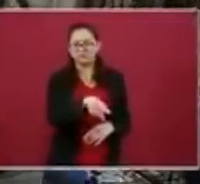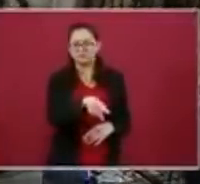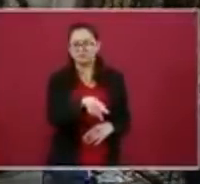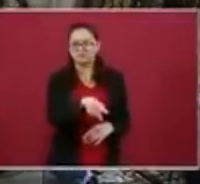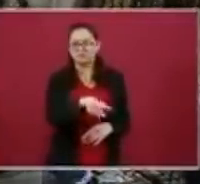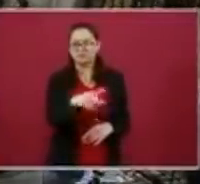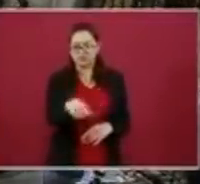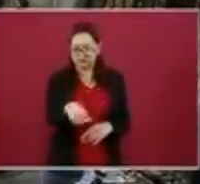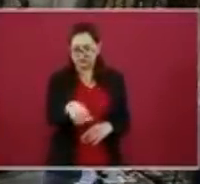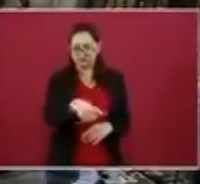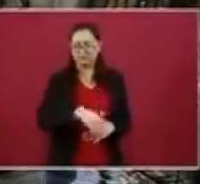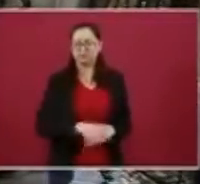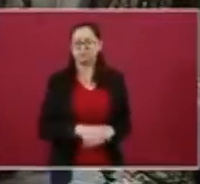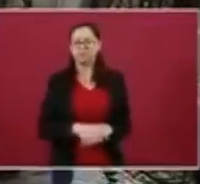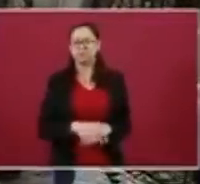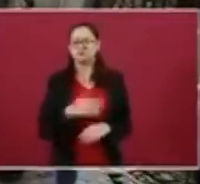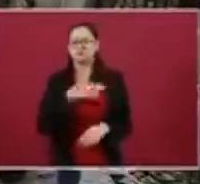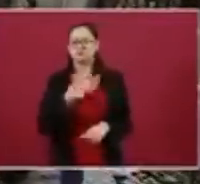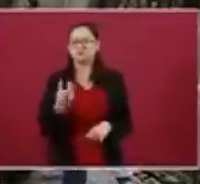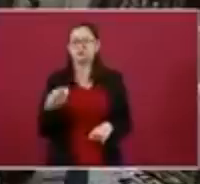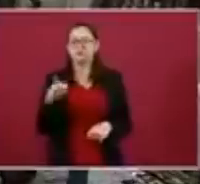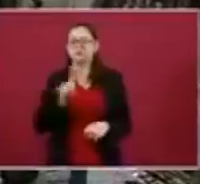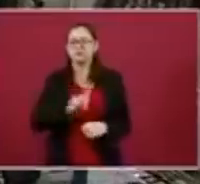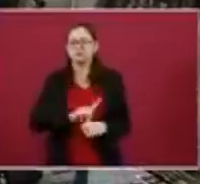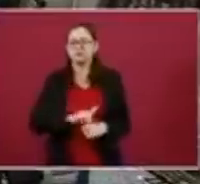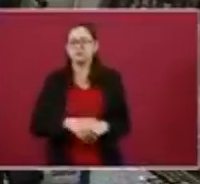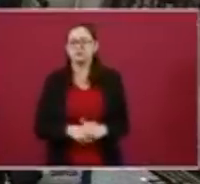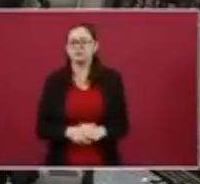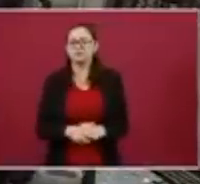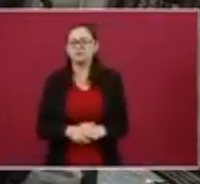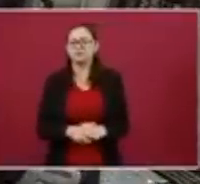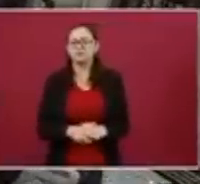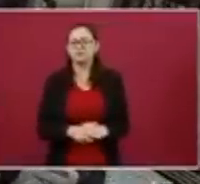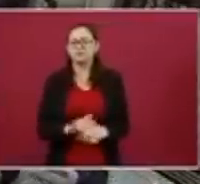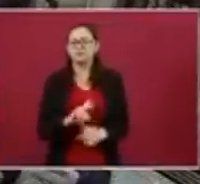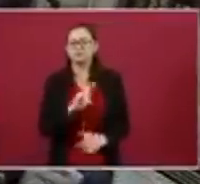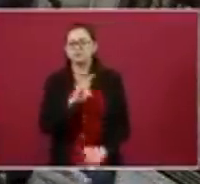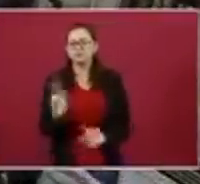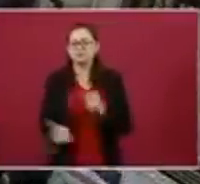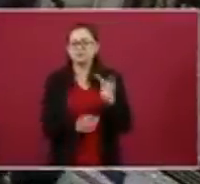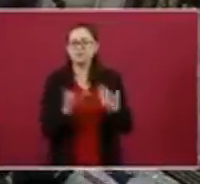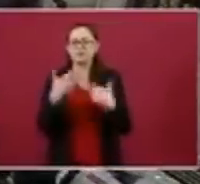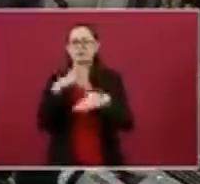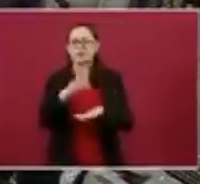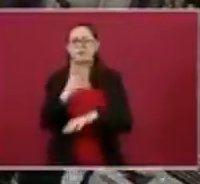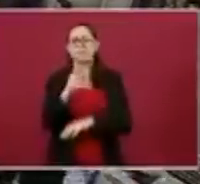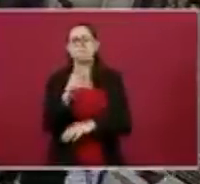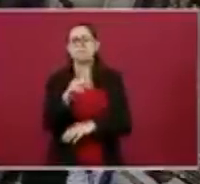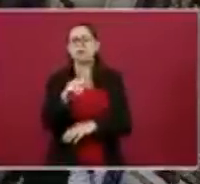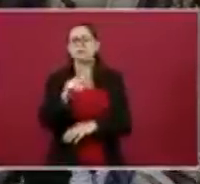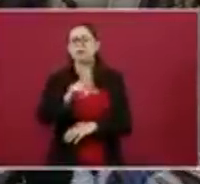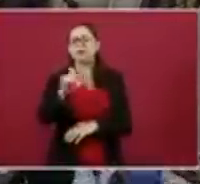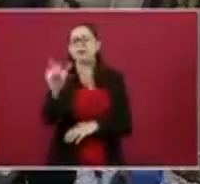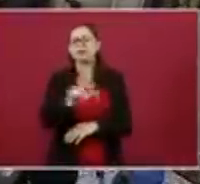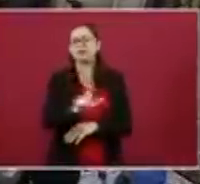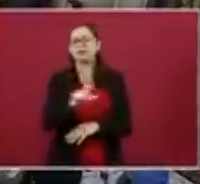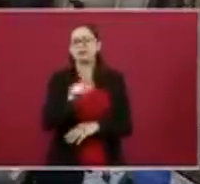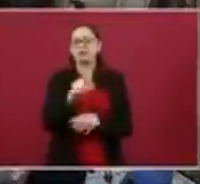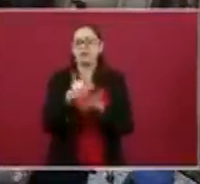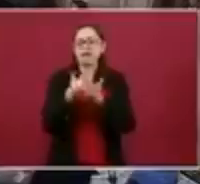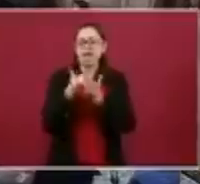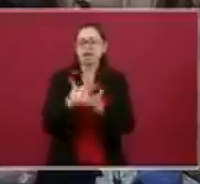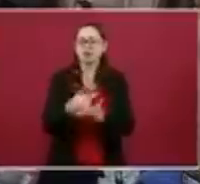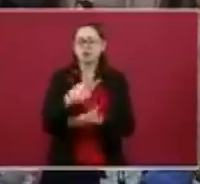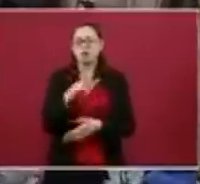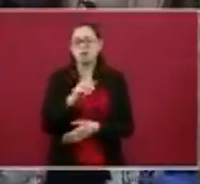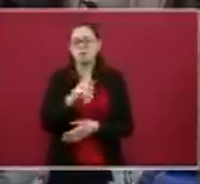Gracias. Buenos días, Naja de Bloomberg News. Tengo algunas preguntas sobre Pemex, sobre el ayuda a Pemex